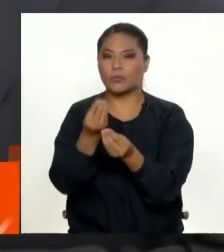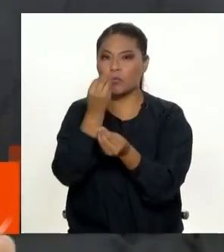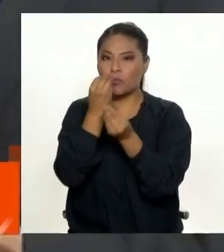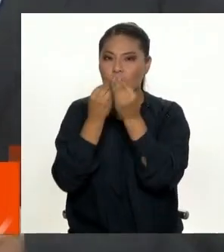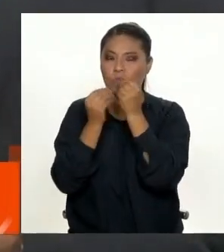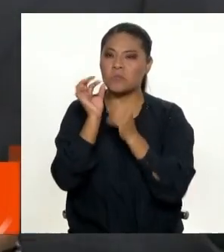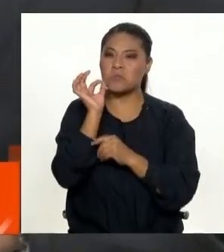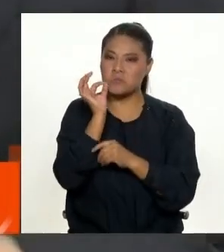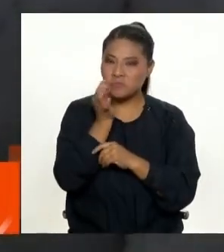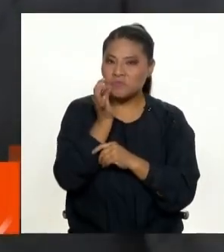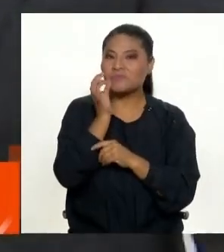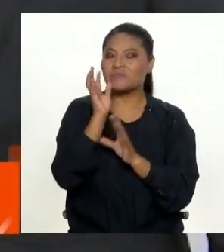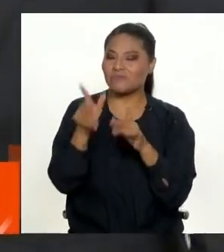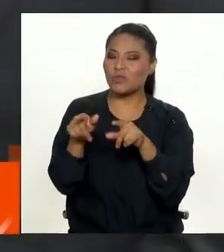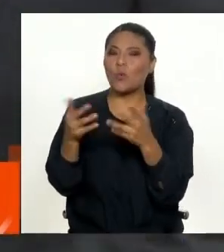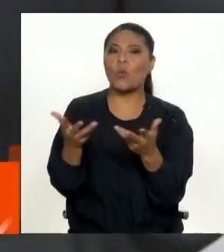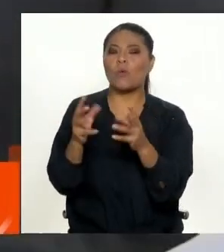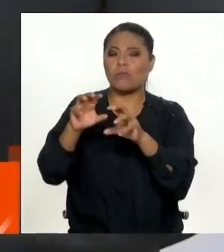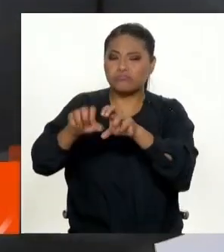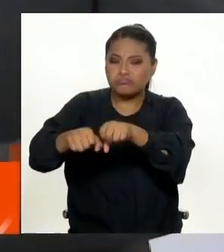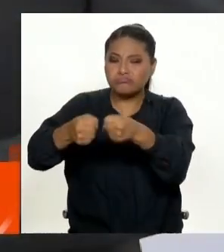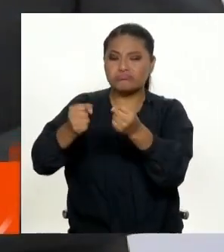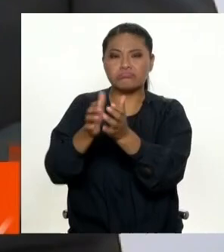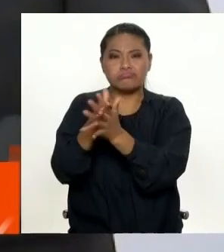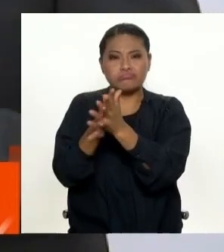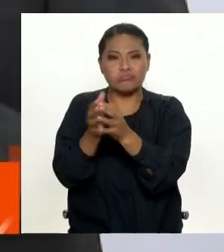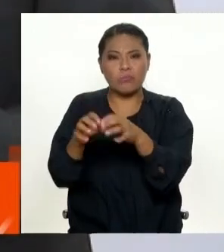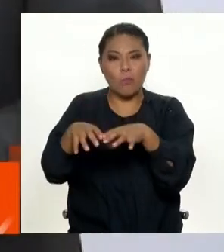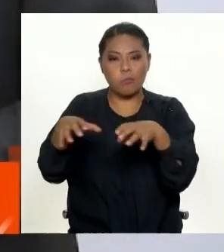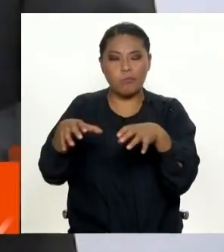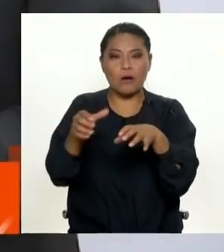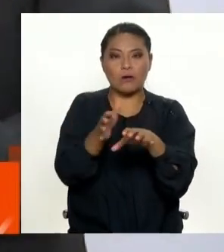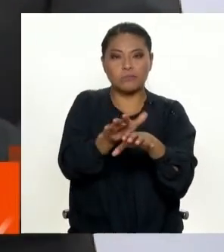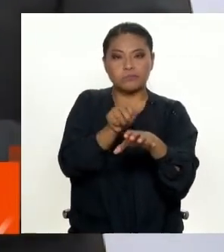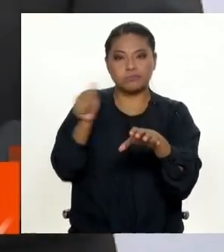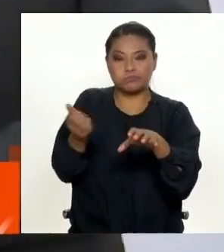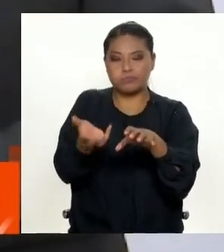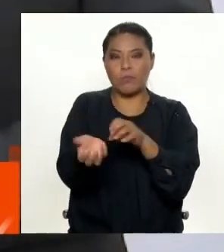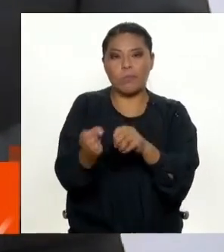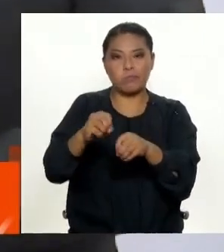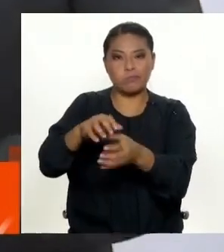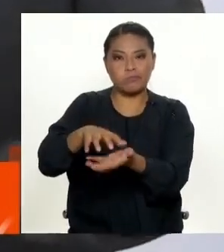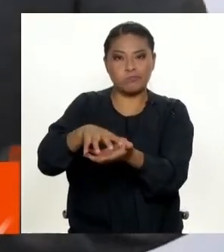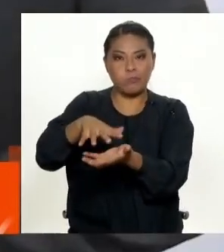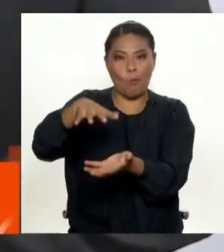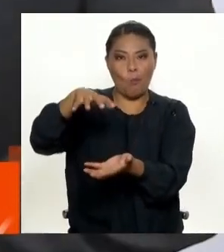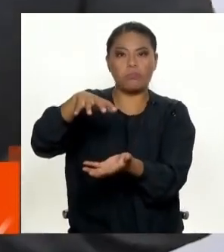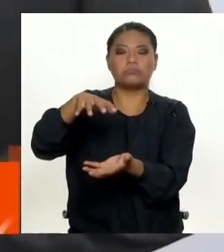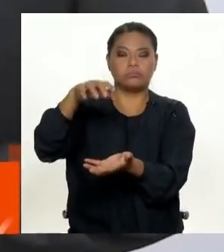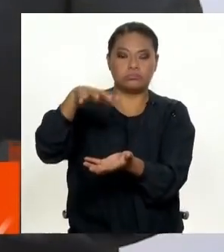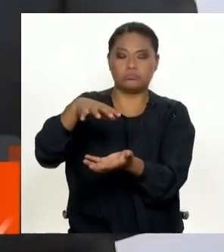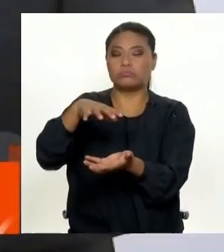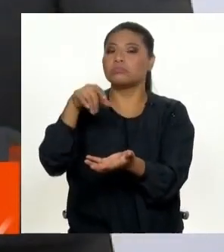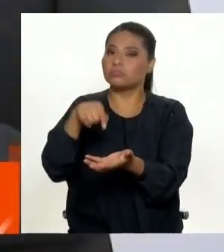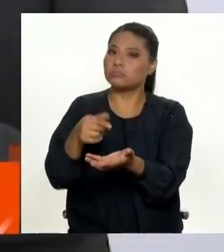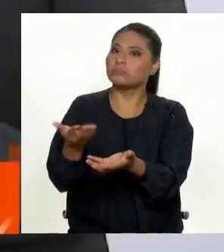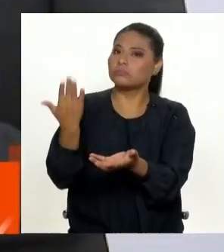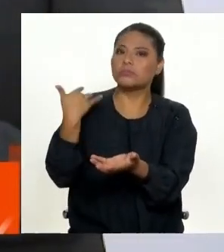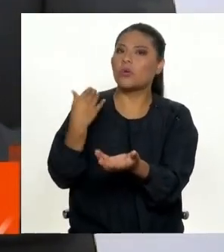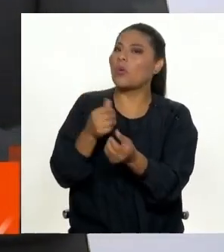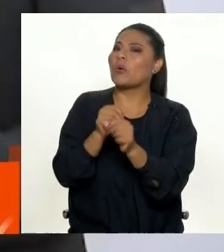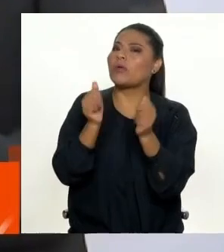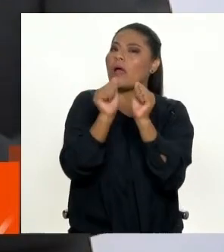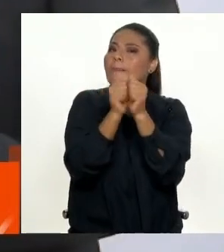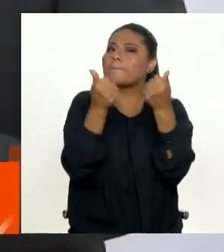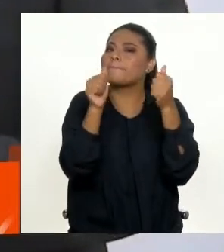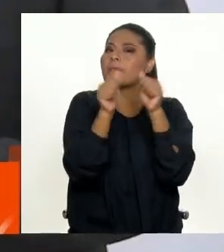que enorgullece en realidad a la gente de Concepción, también hay tradición, se ha tenido en cuenta. ¿Qué otros parámetros